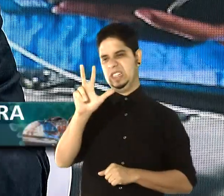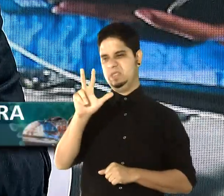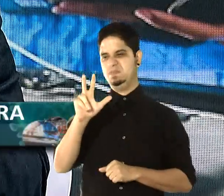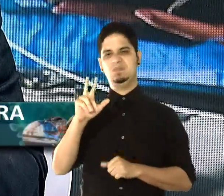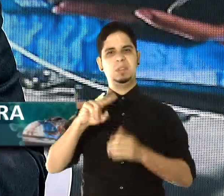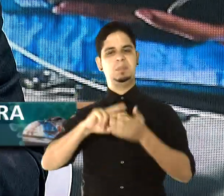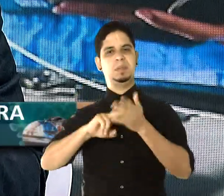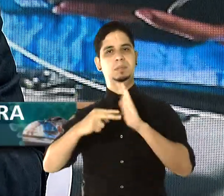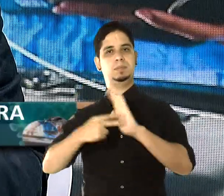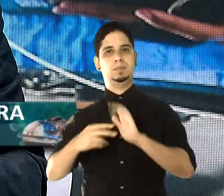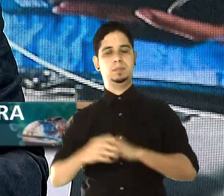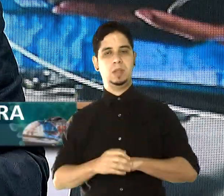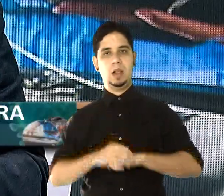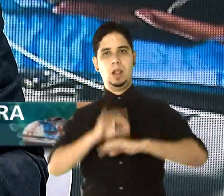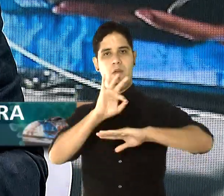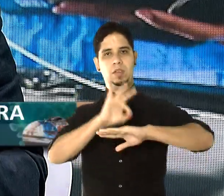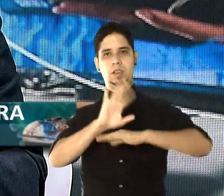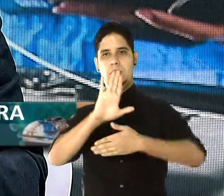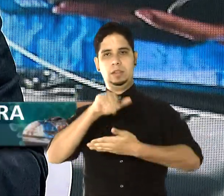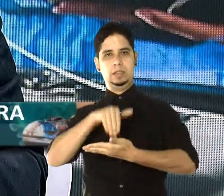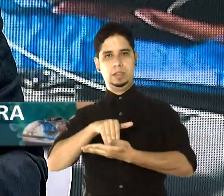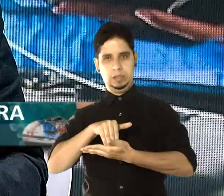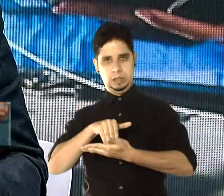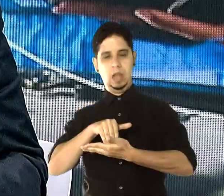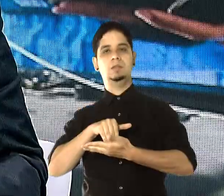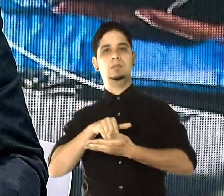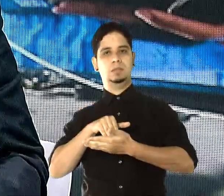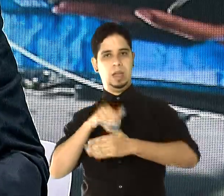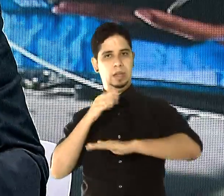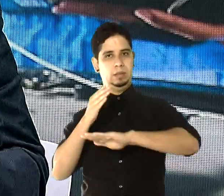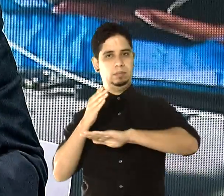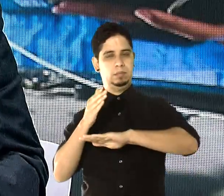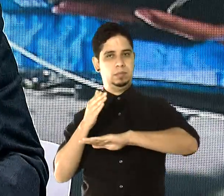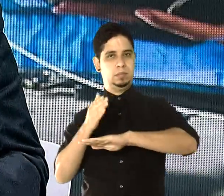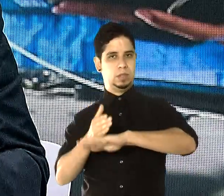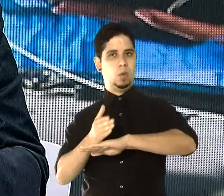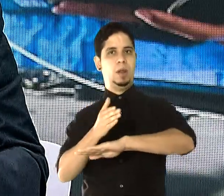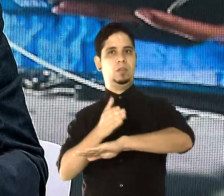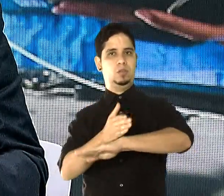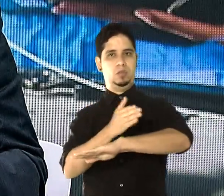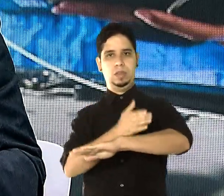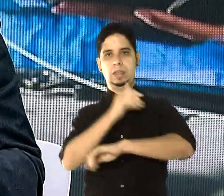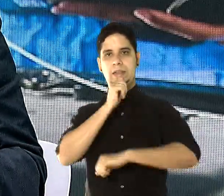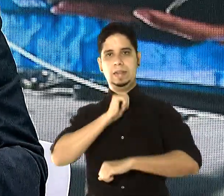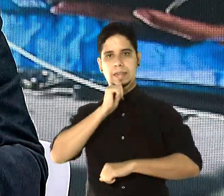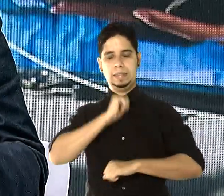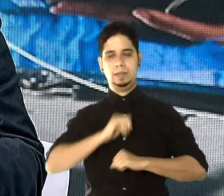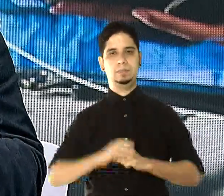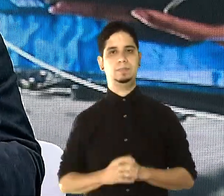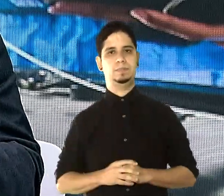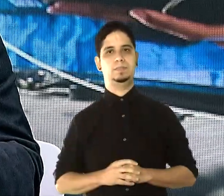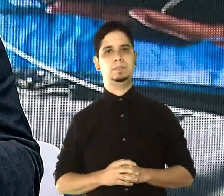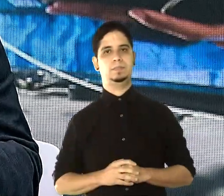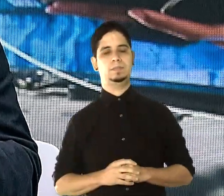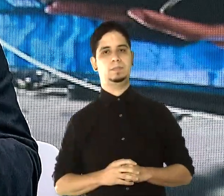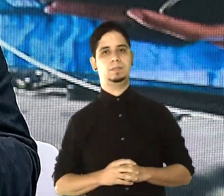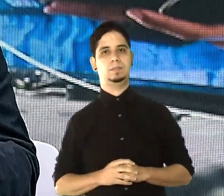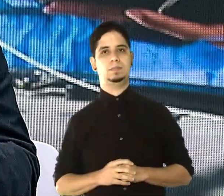La Oficina Central de Reconstrucción, de Recuperación y Resiliencia. Y se